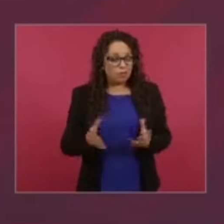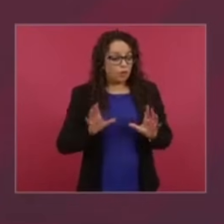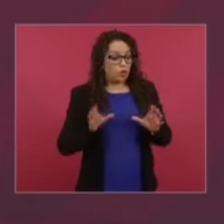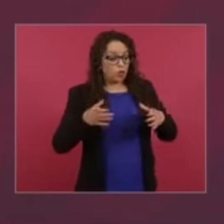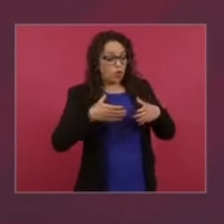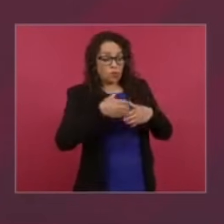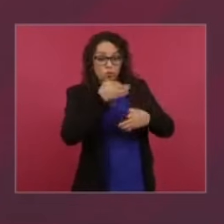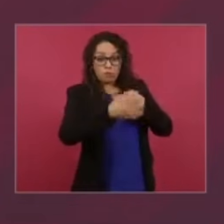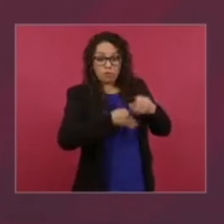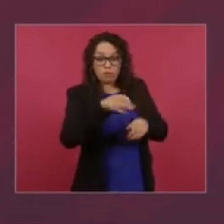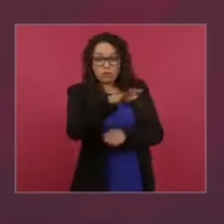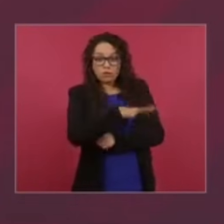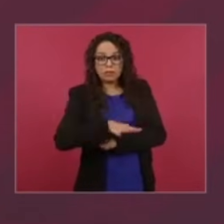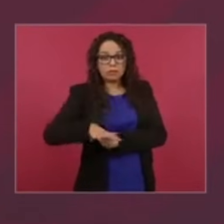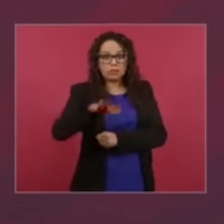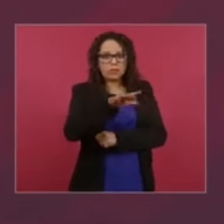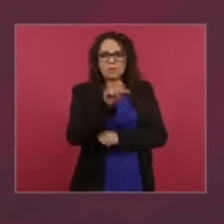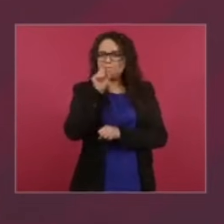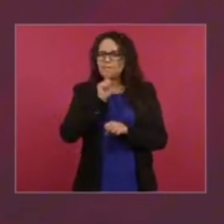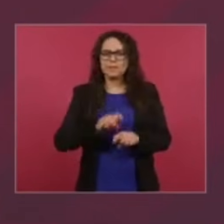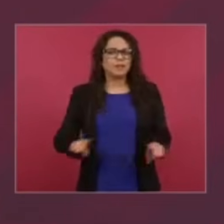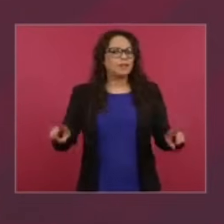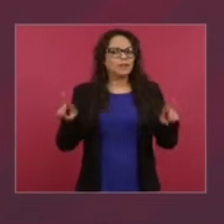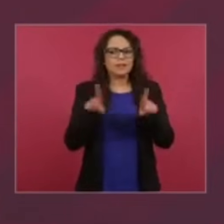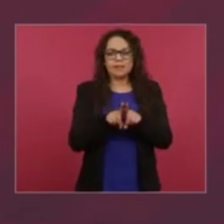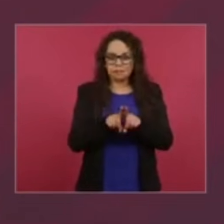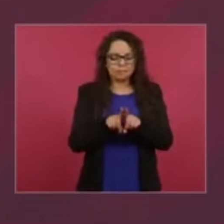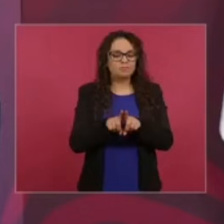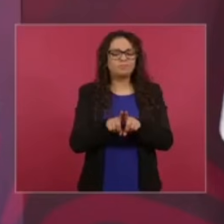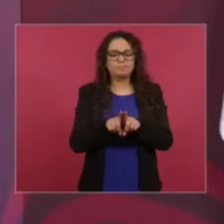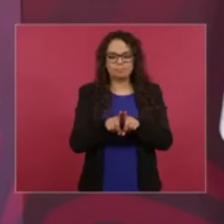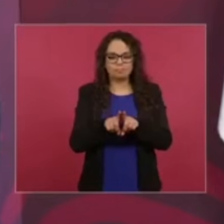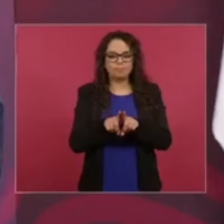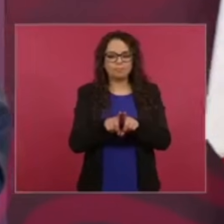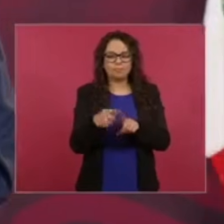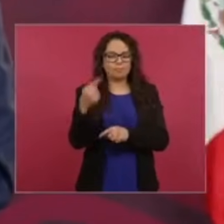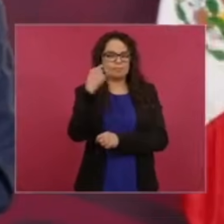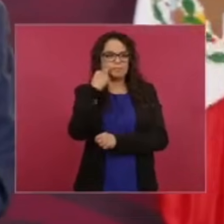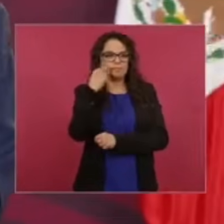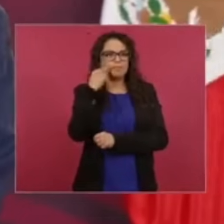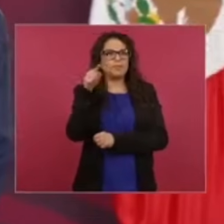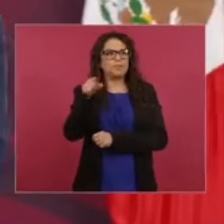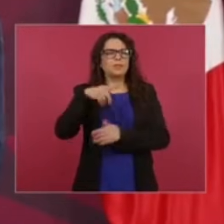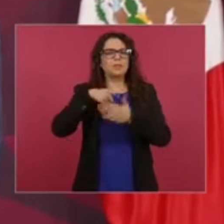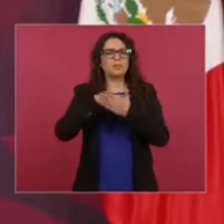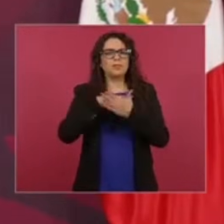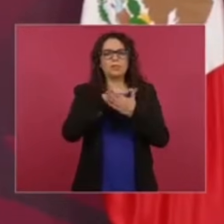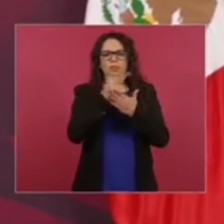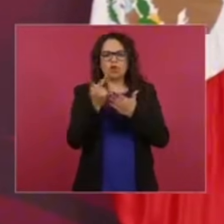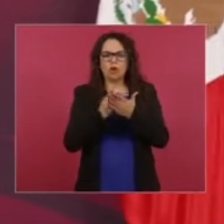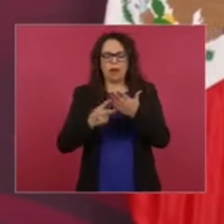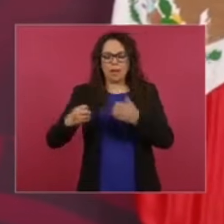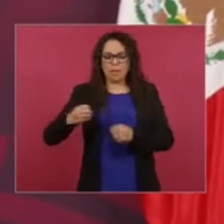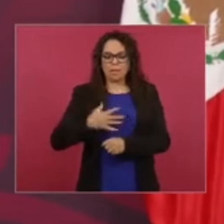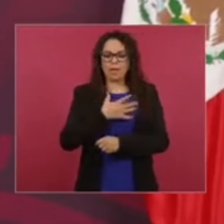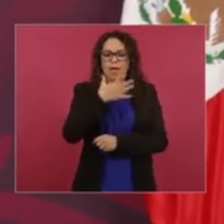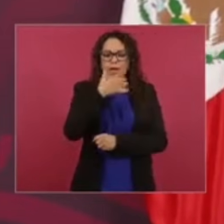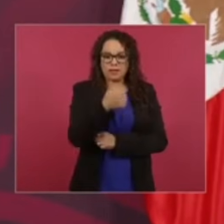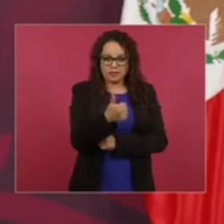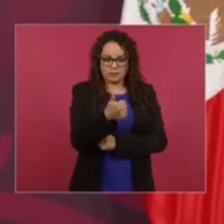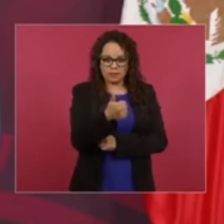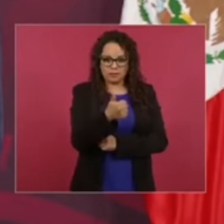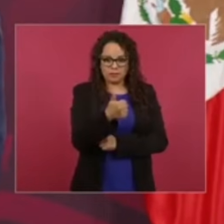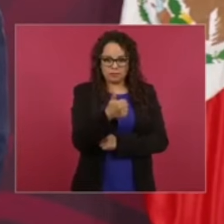comunidades de el programa de bienestar que